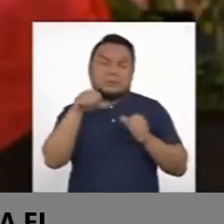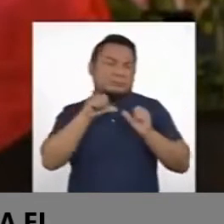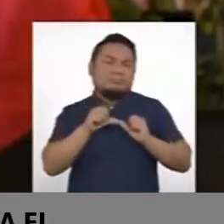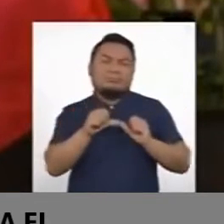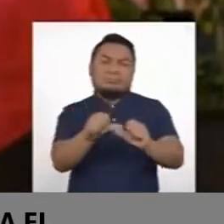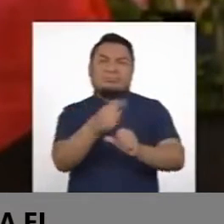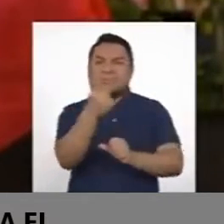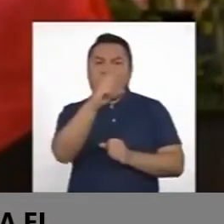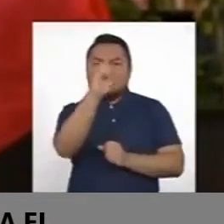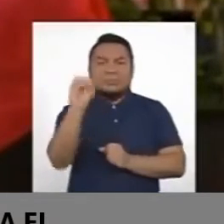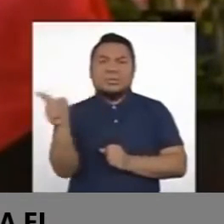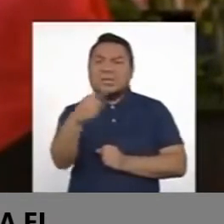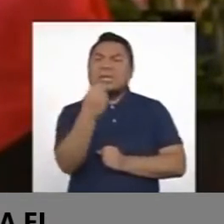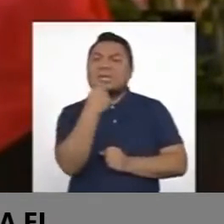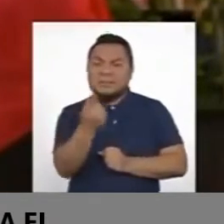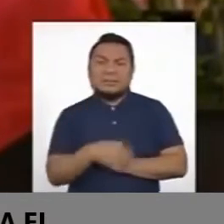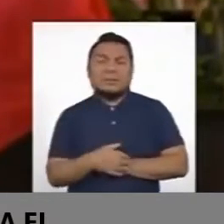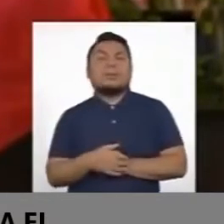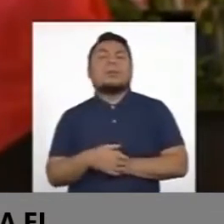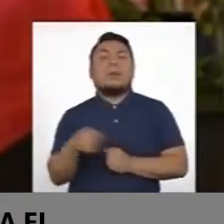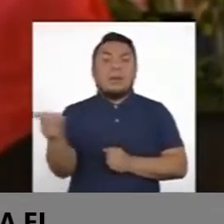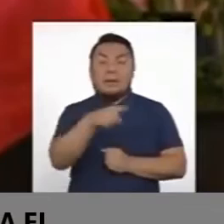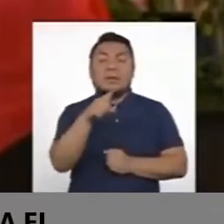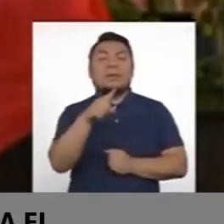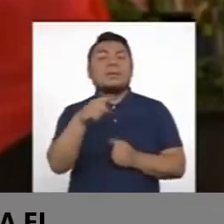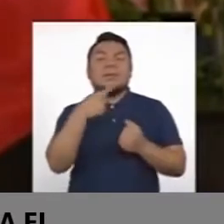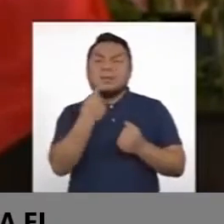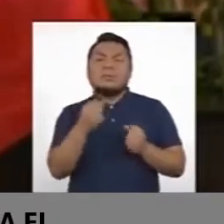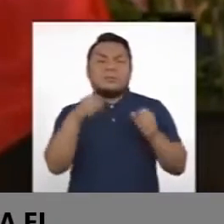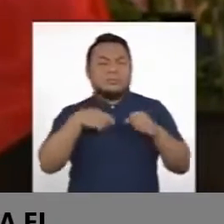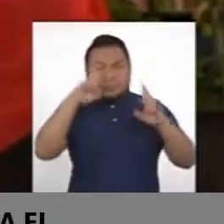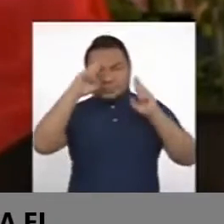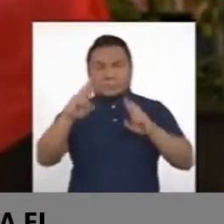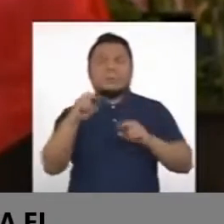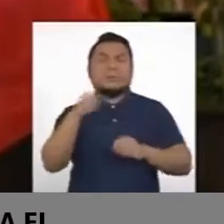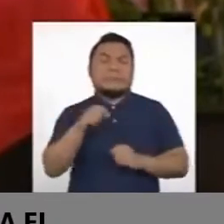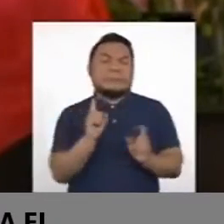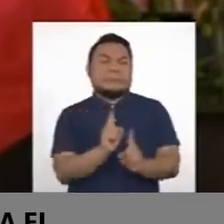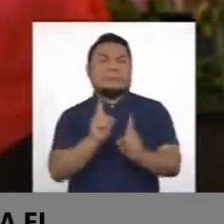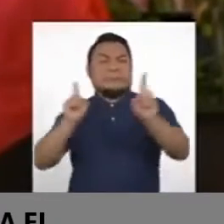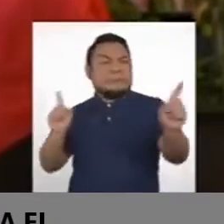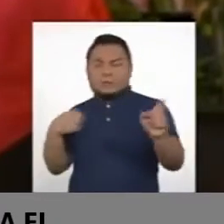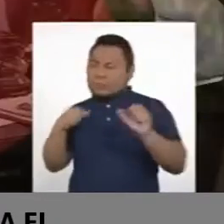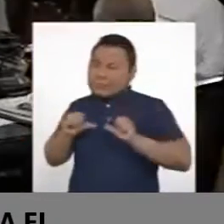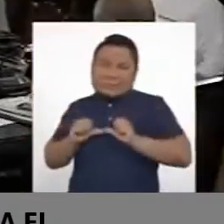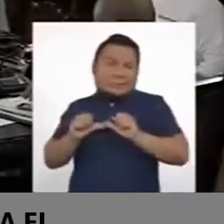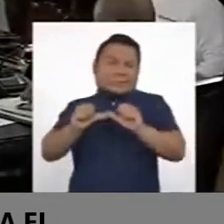población dice que va a respetar la distancia social.